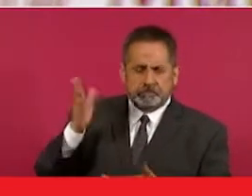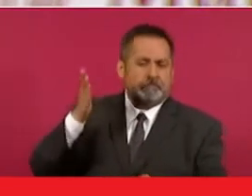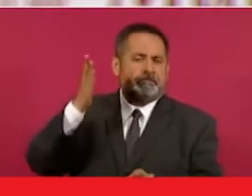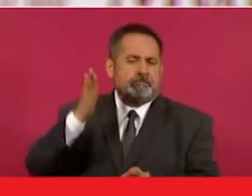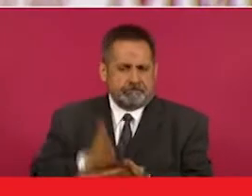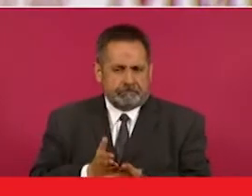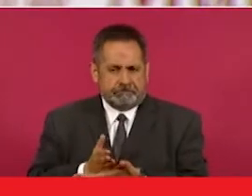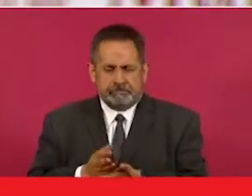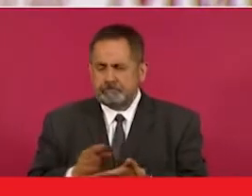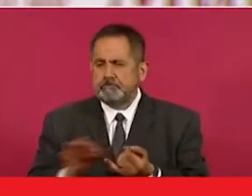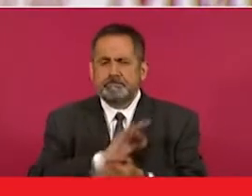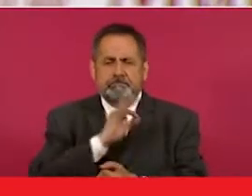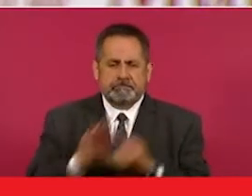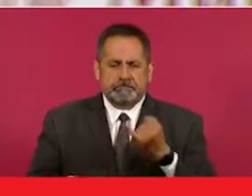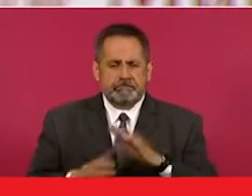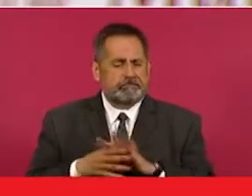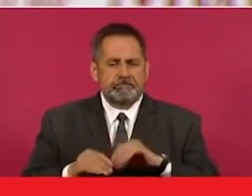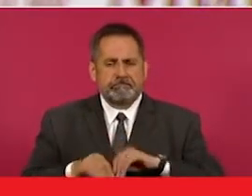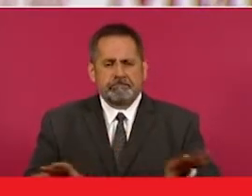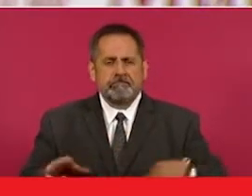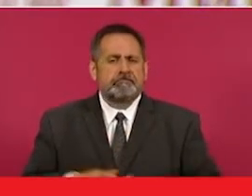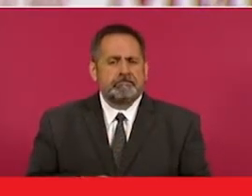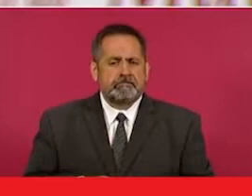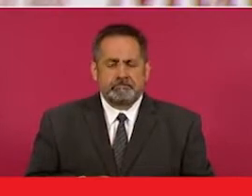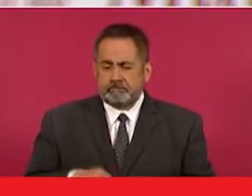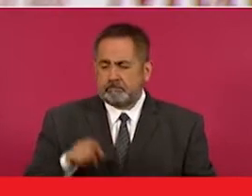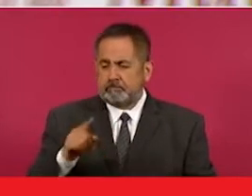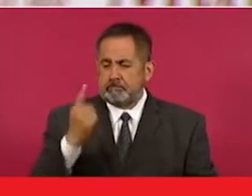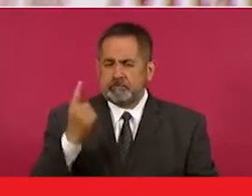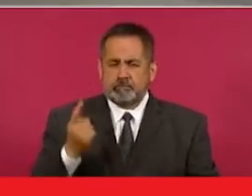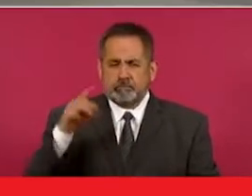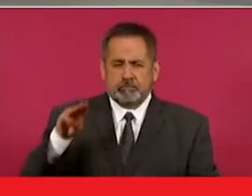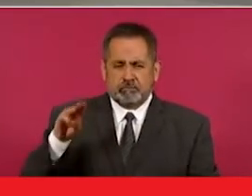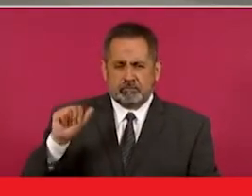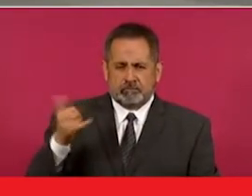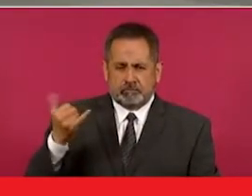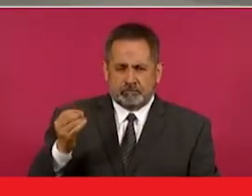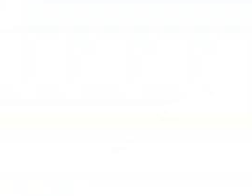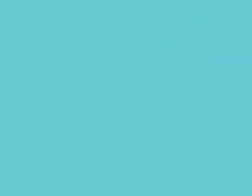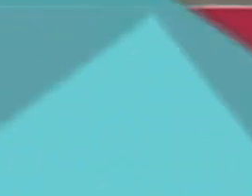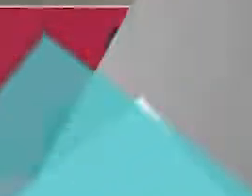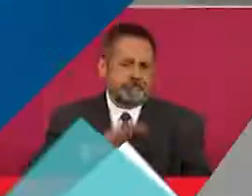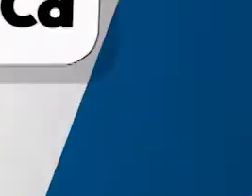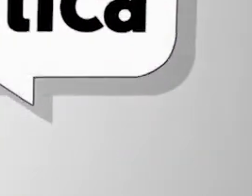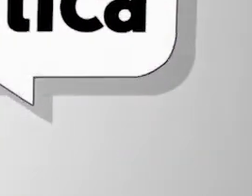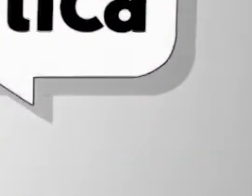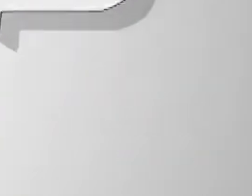Este que está vigente termina el 1 de mayo, ya no lo emitiremos.